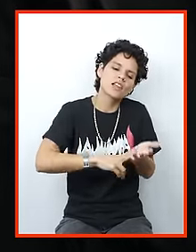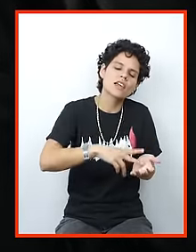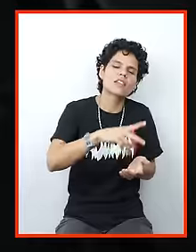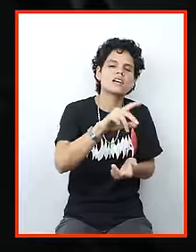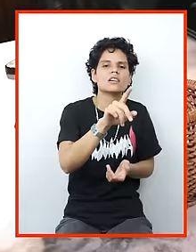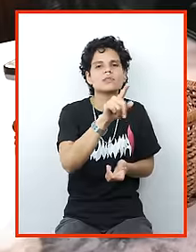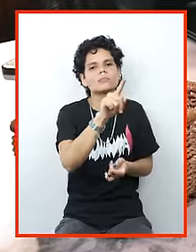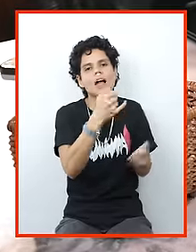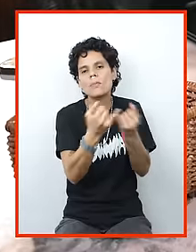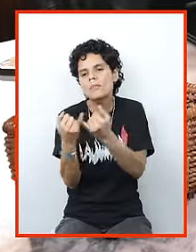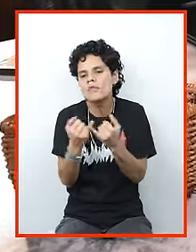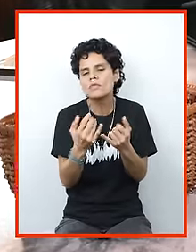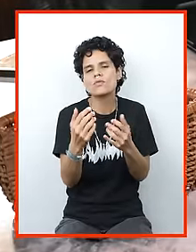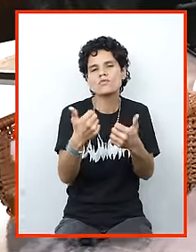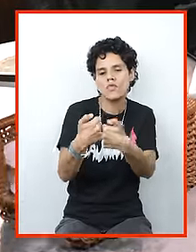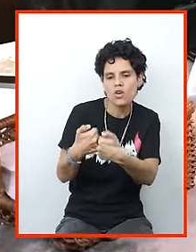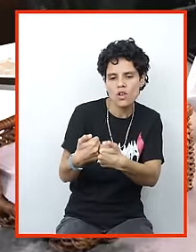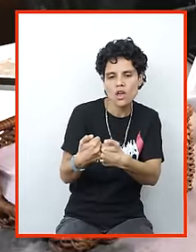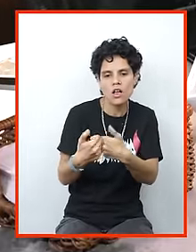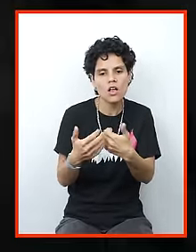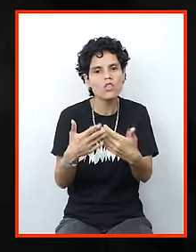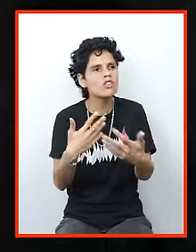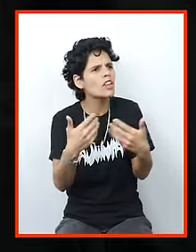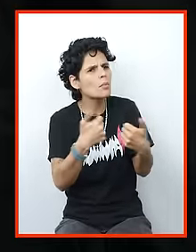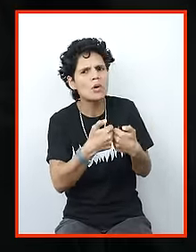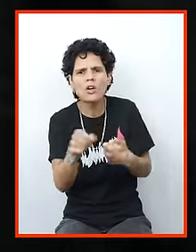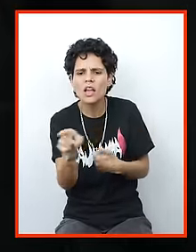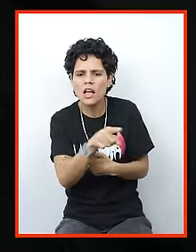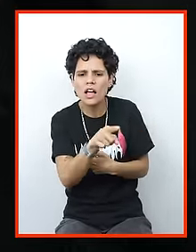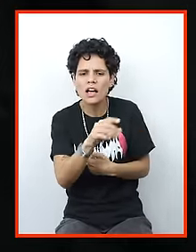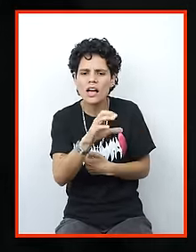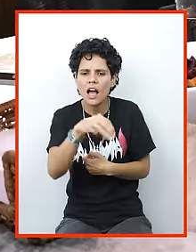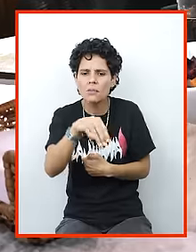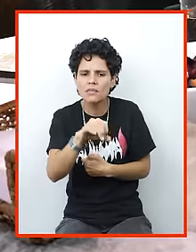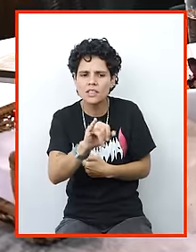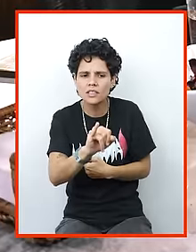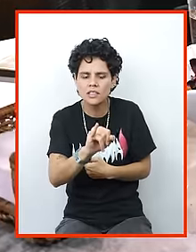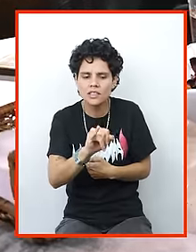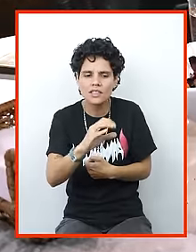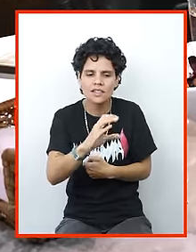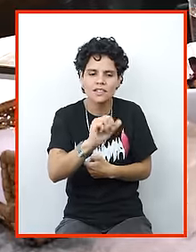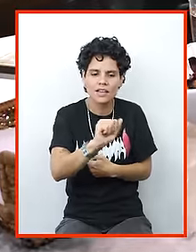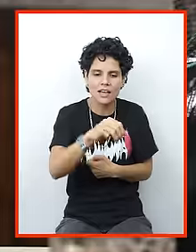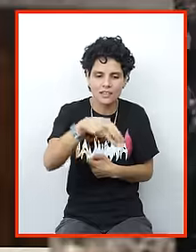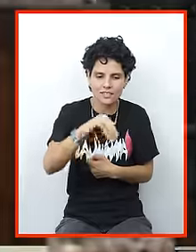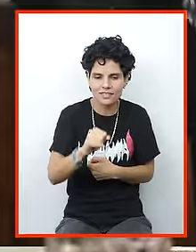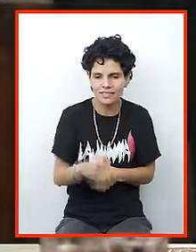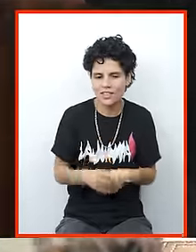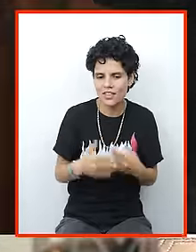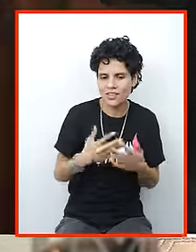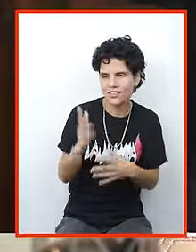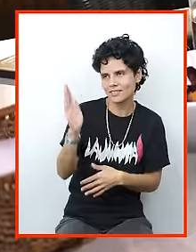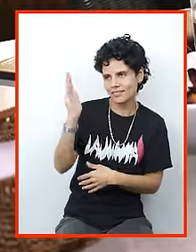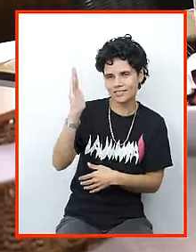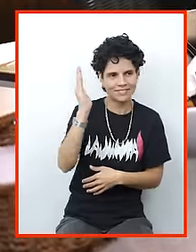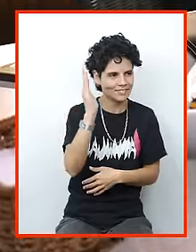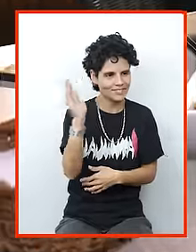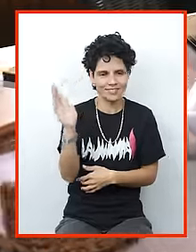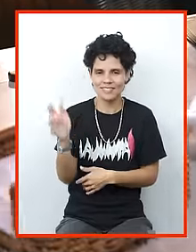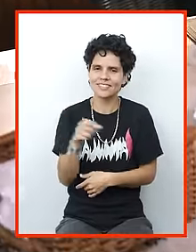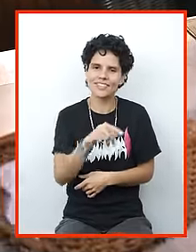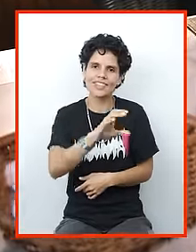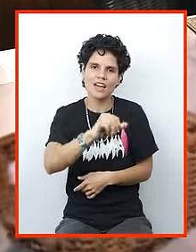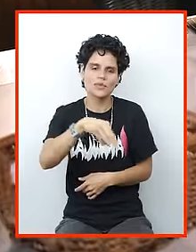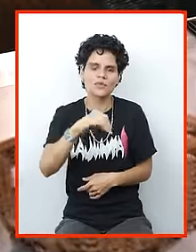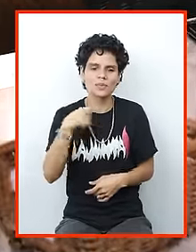están ahí ayudándome y eso, mi familia igual. ¿La Cami está acá? Sí, ya. Está ahí. ¿Quién está acá? Claro.